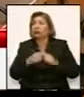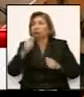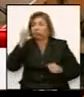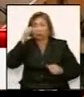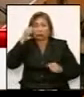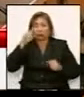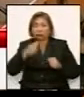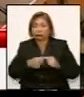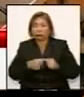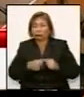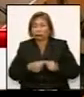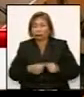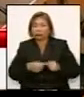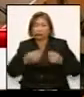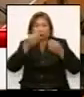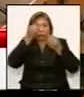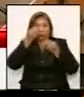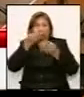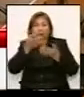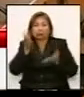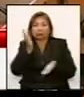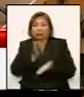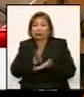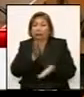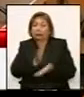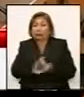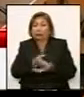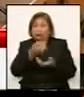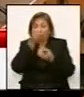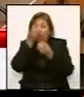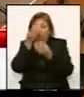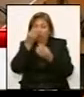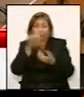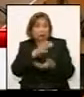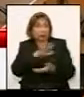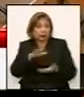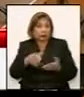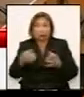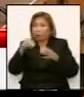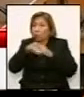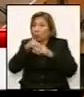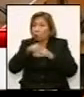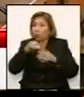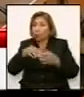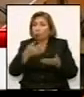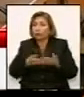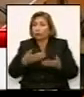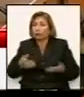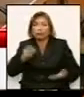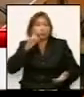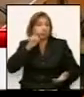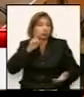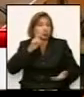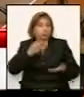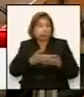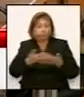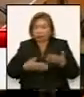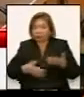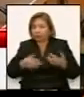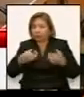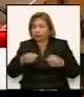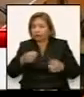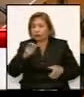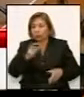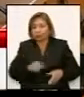que la difusión que el delito castigar la difusión así el registro el almacenamiento del material íntimo haya sido recibido con el consentimiento